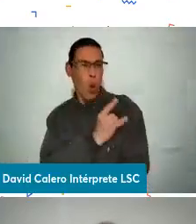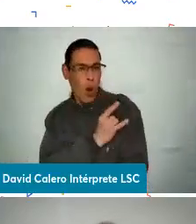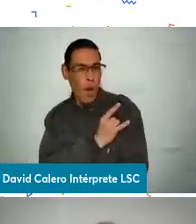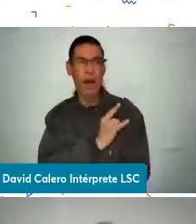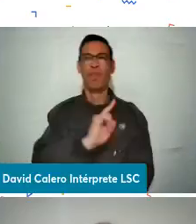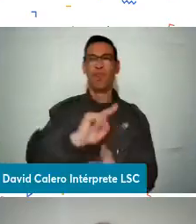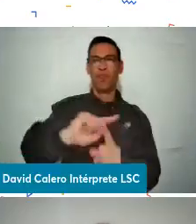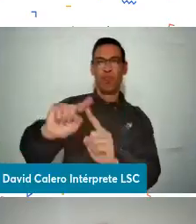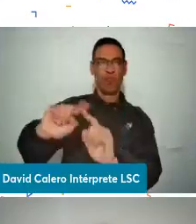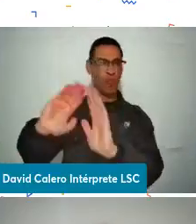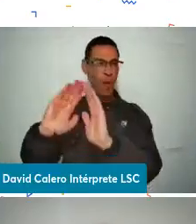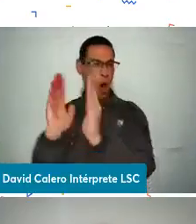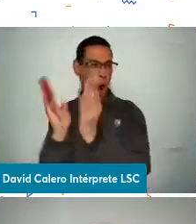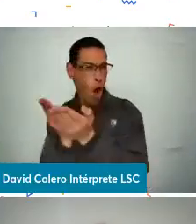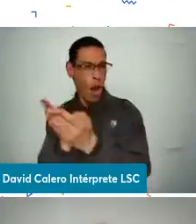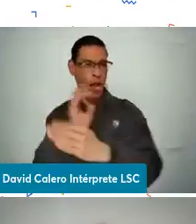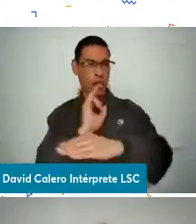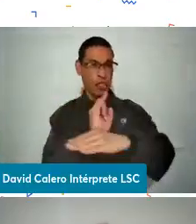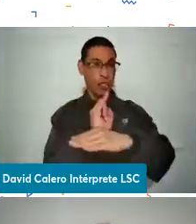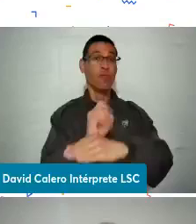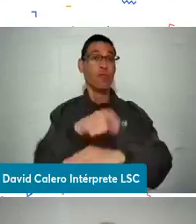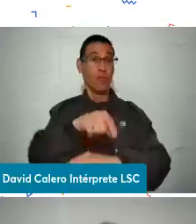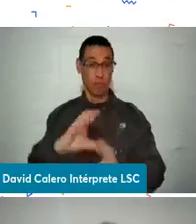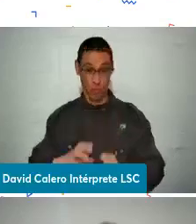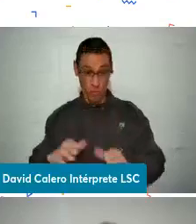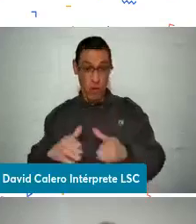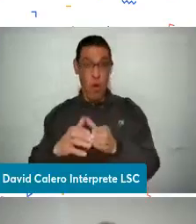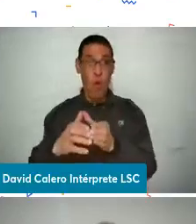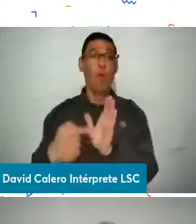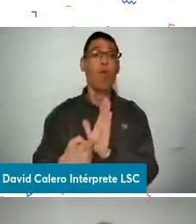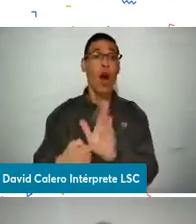instituciones, donde ellos puedan exponer